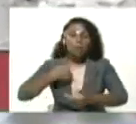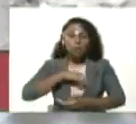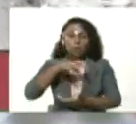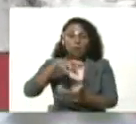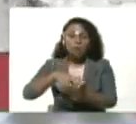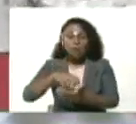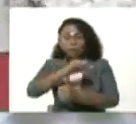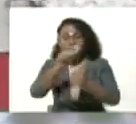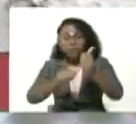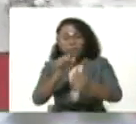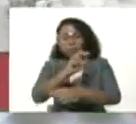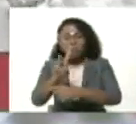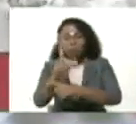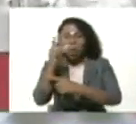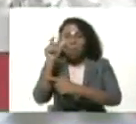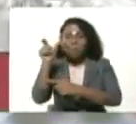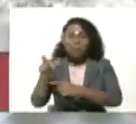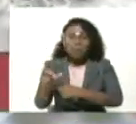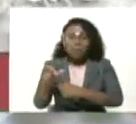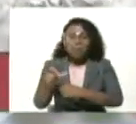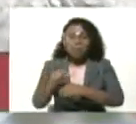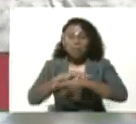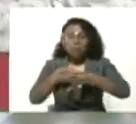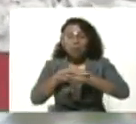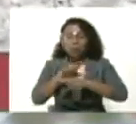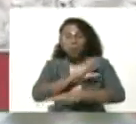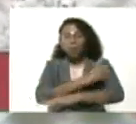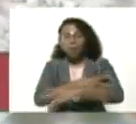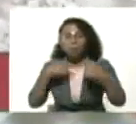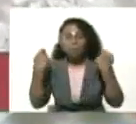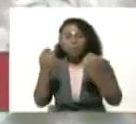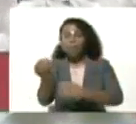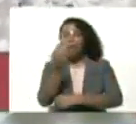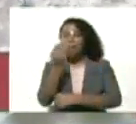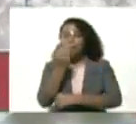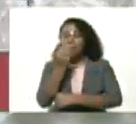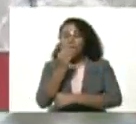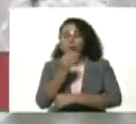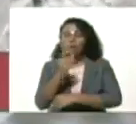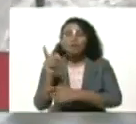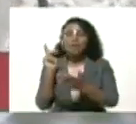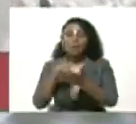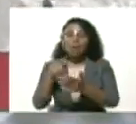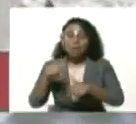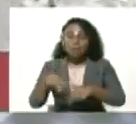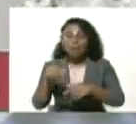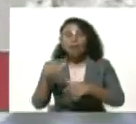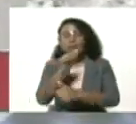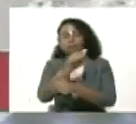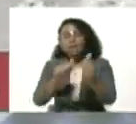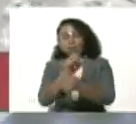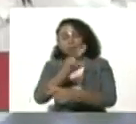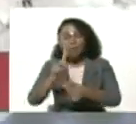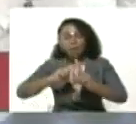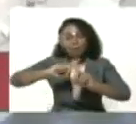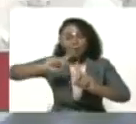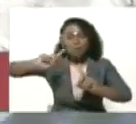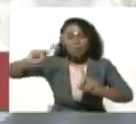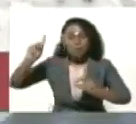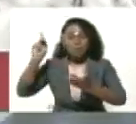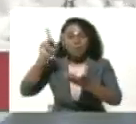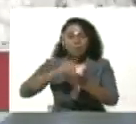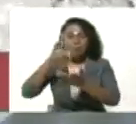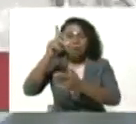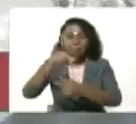el viceministro Francisco Fonseca en nombre del Ministerio del Poder Popular para la Alimentación. De igual forma, el vicepresidente Corpoelec Pedro Tineo